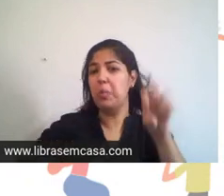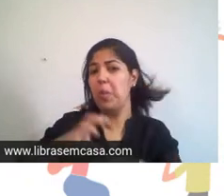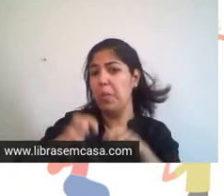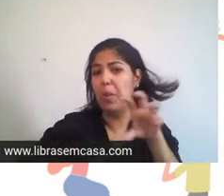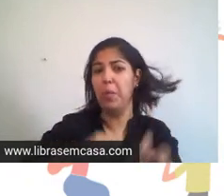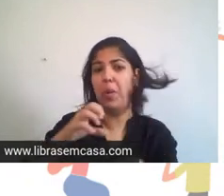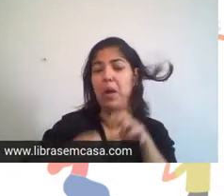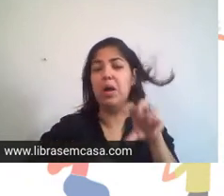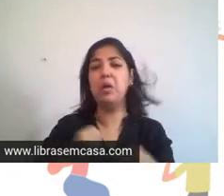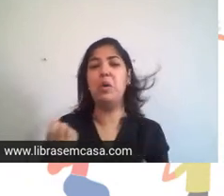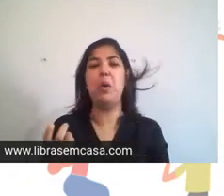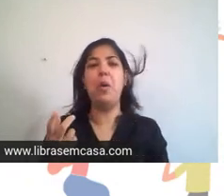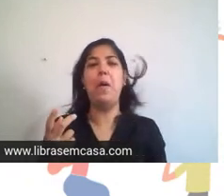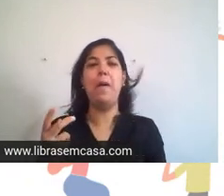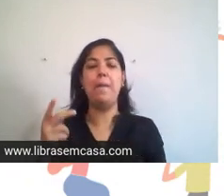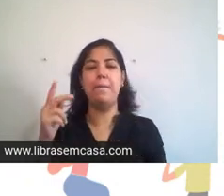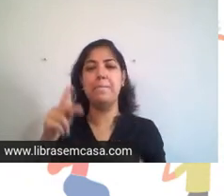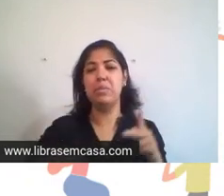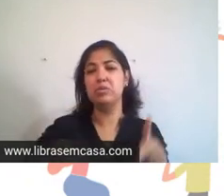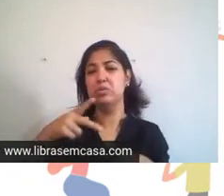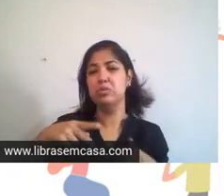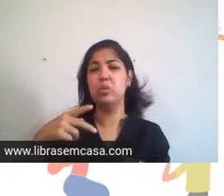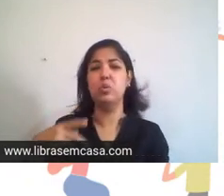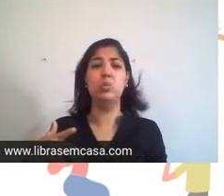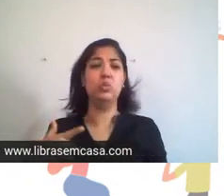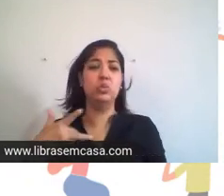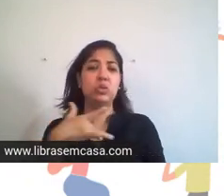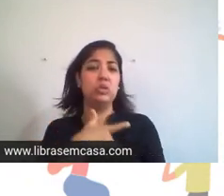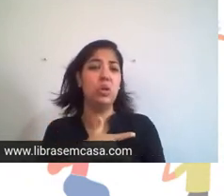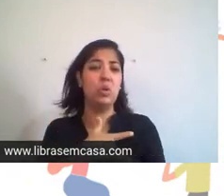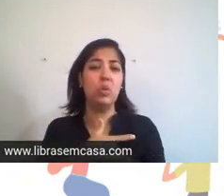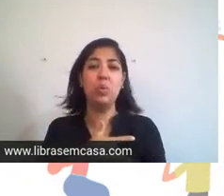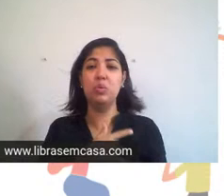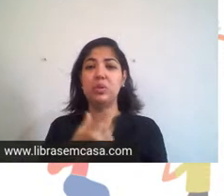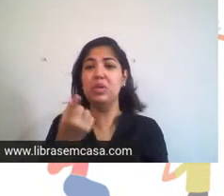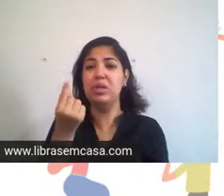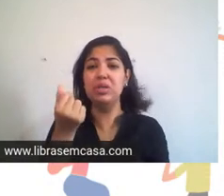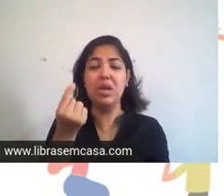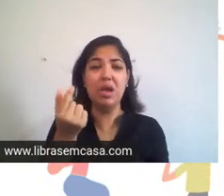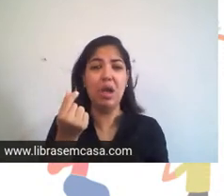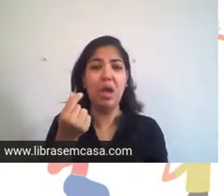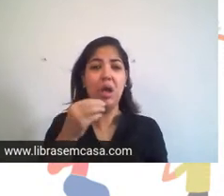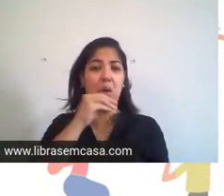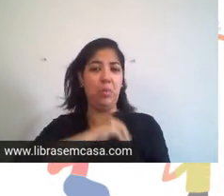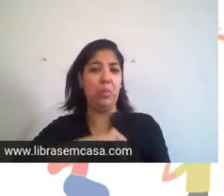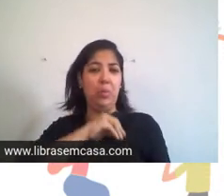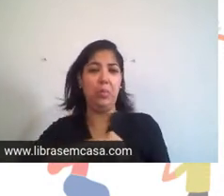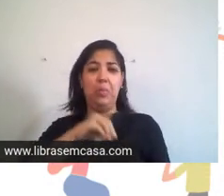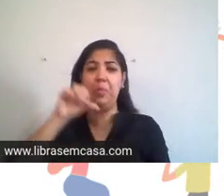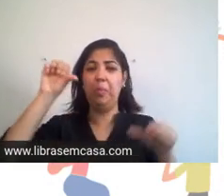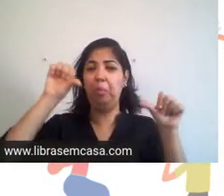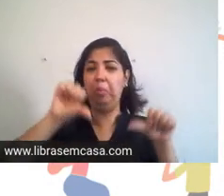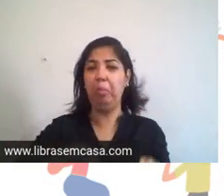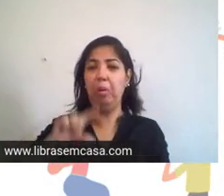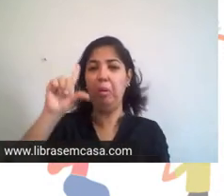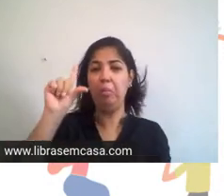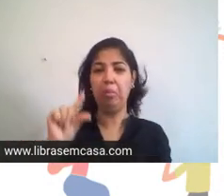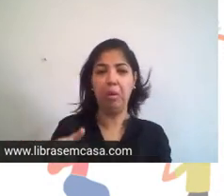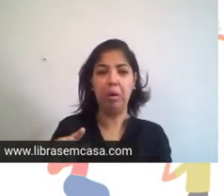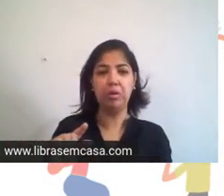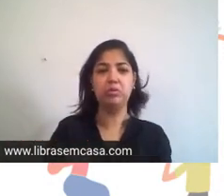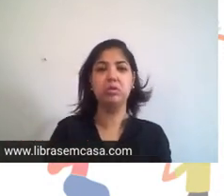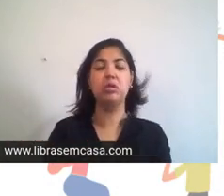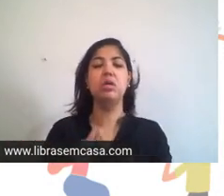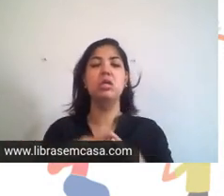explotados y con personal de salud absolutamente mal pago, con